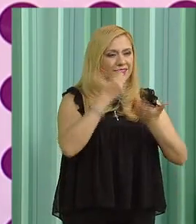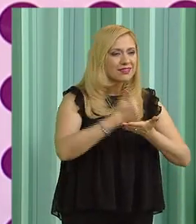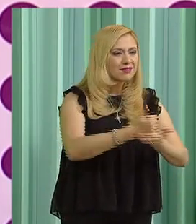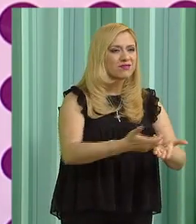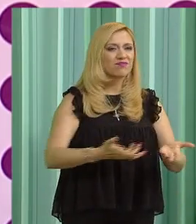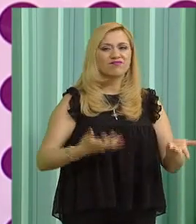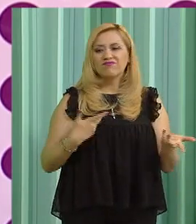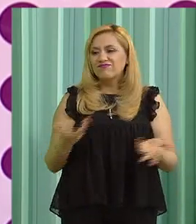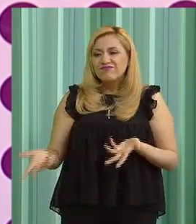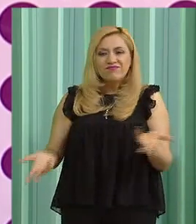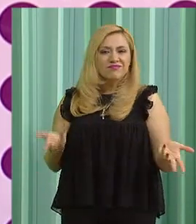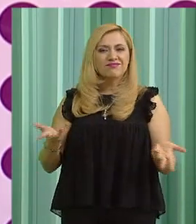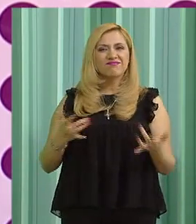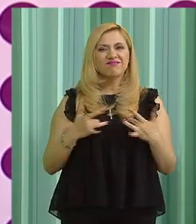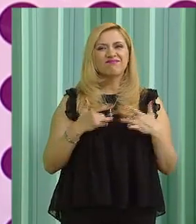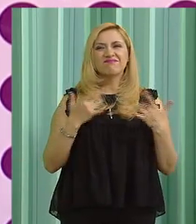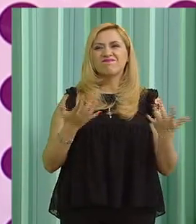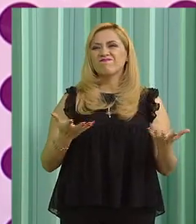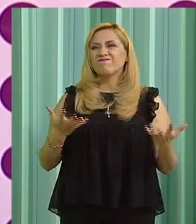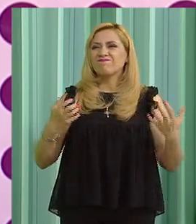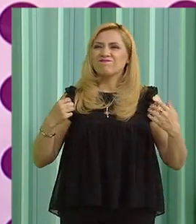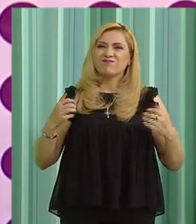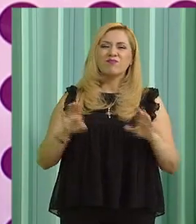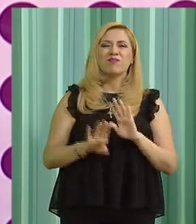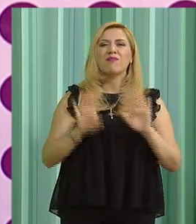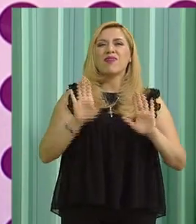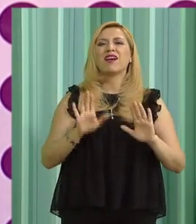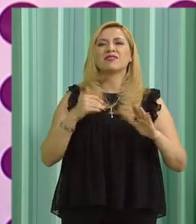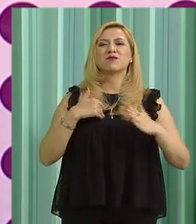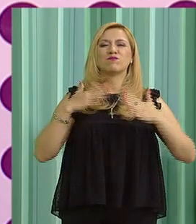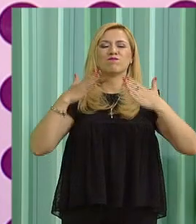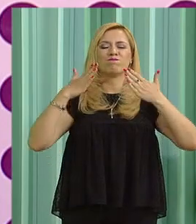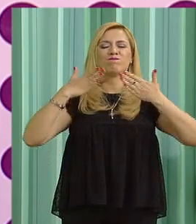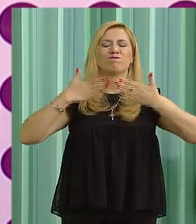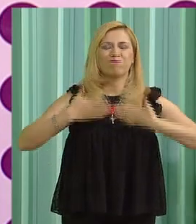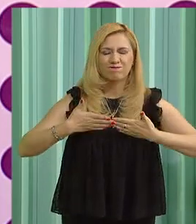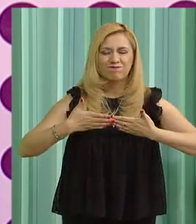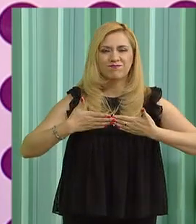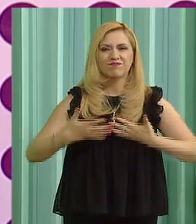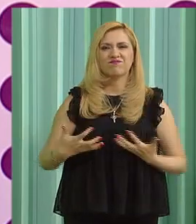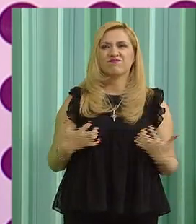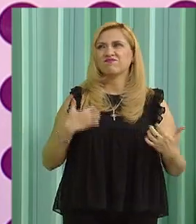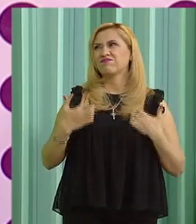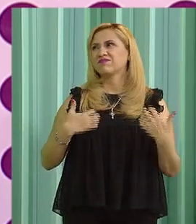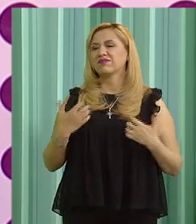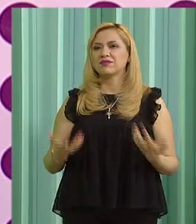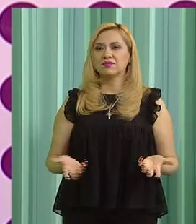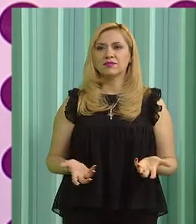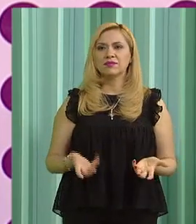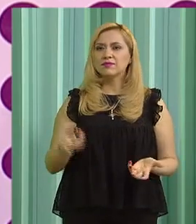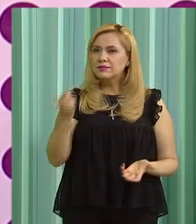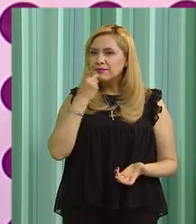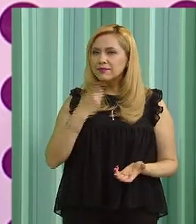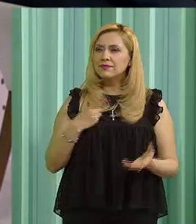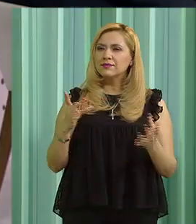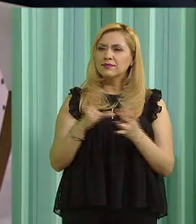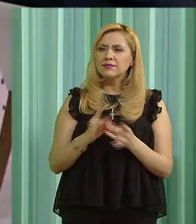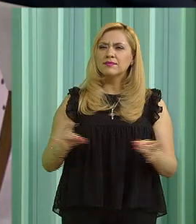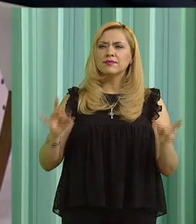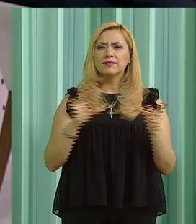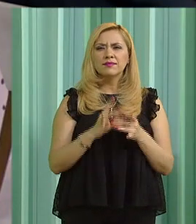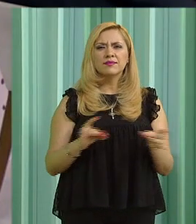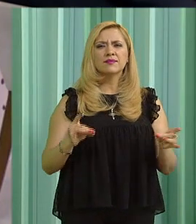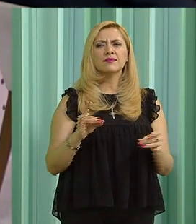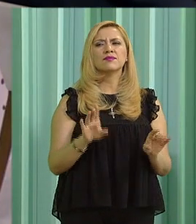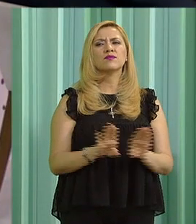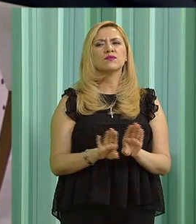sé con qué podría aportar. Claudia, compártenos un poquito lo que comentábamos fuera del aire, lo comentábamos,